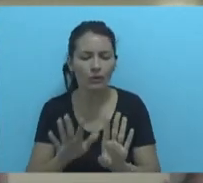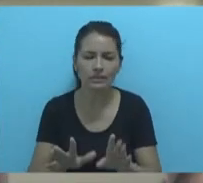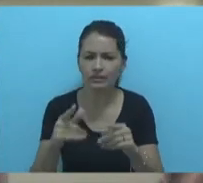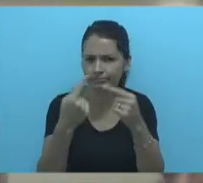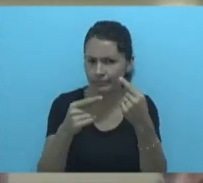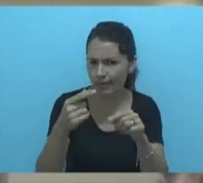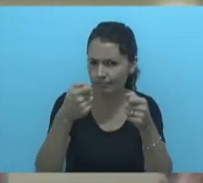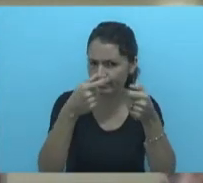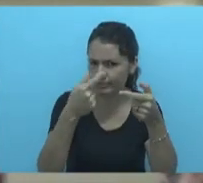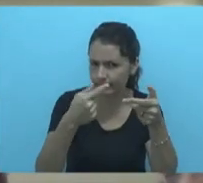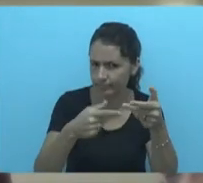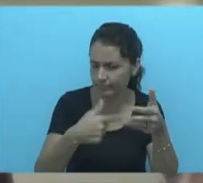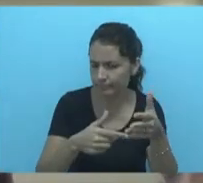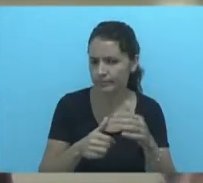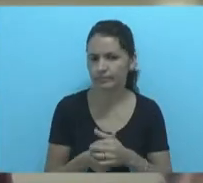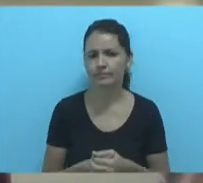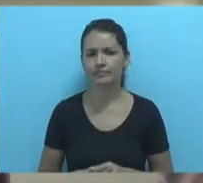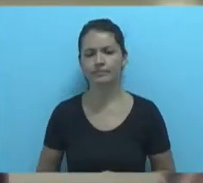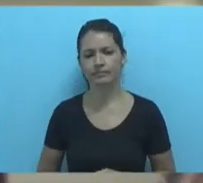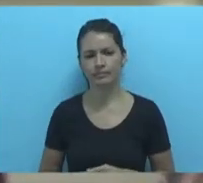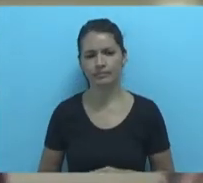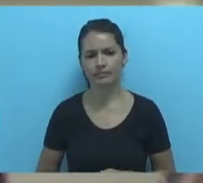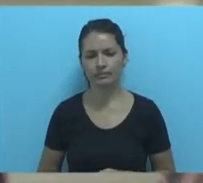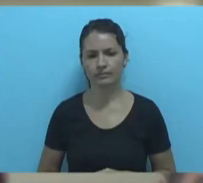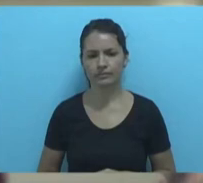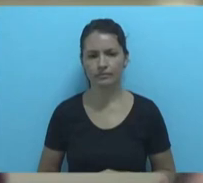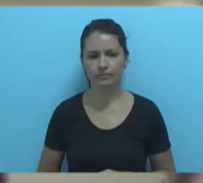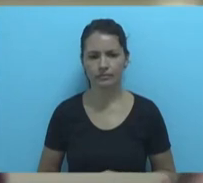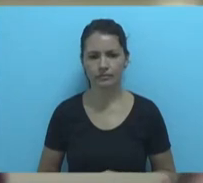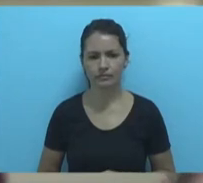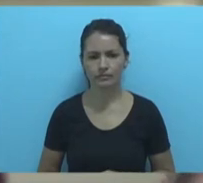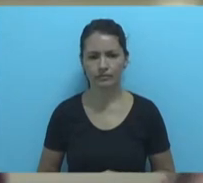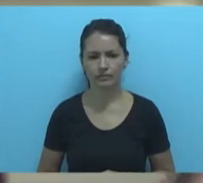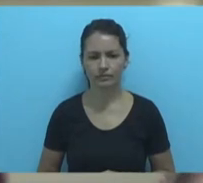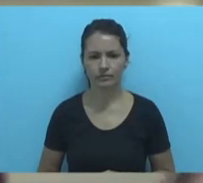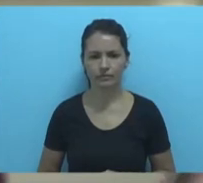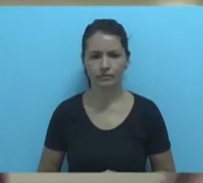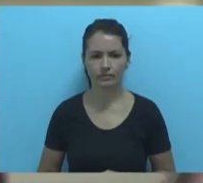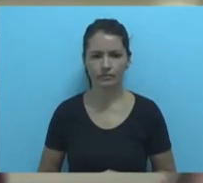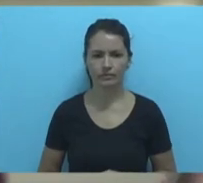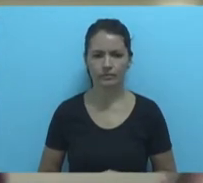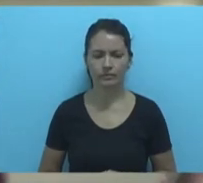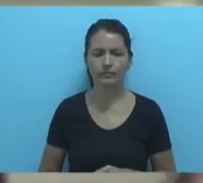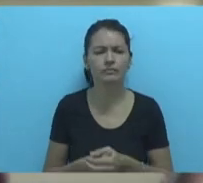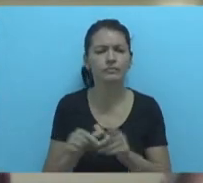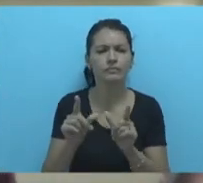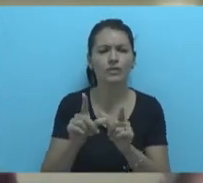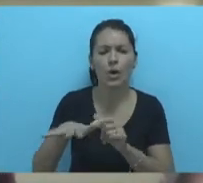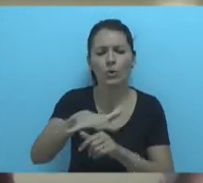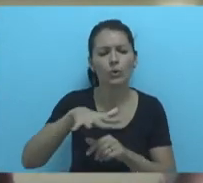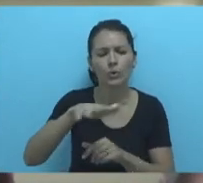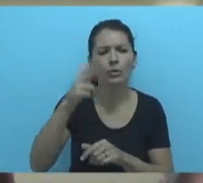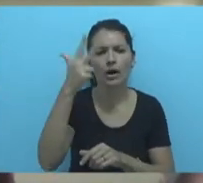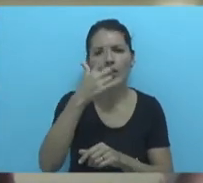El humedal, como bien decía la diputada Bruera, fue declarado de importancia internacional a través del sitio Ransom